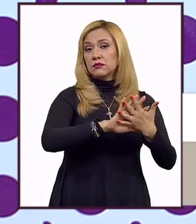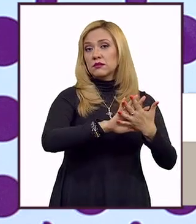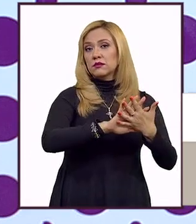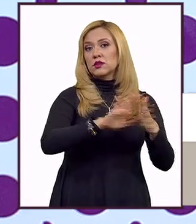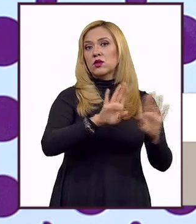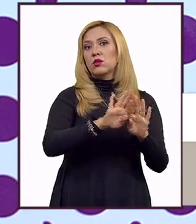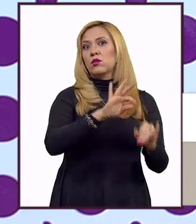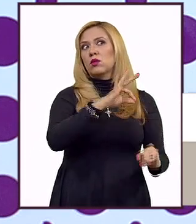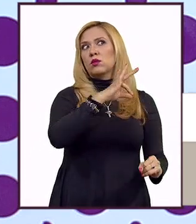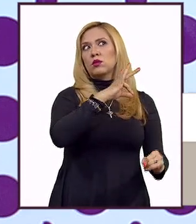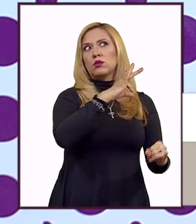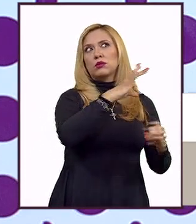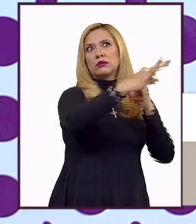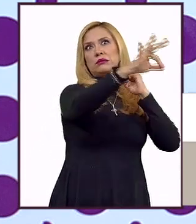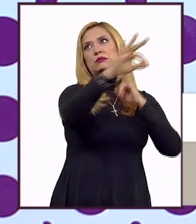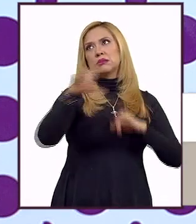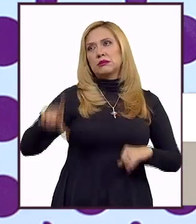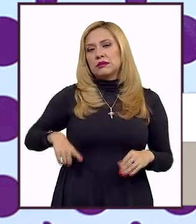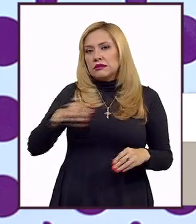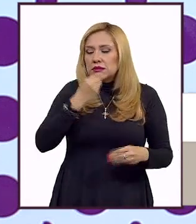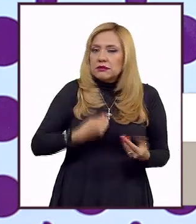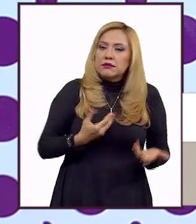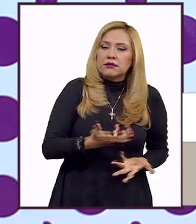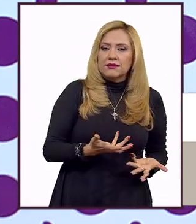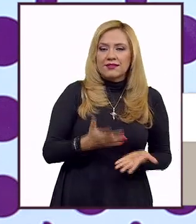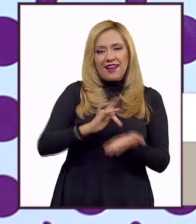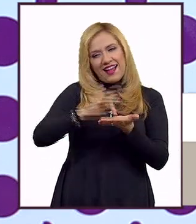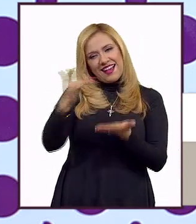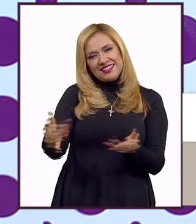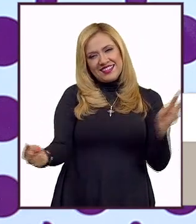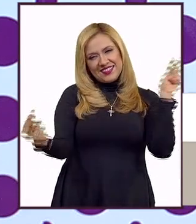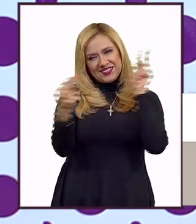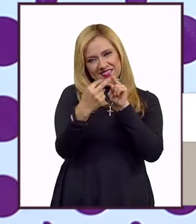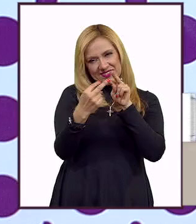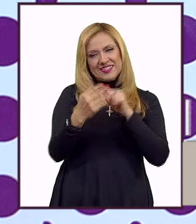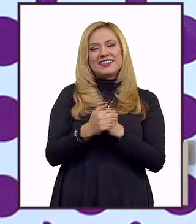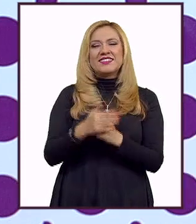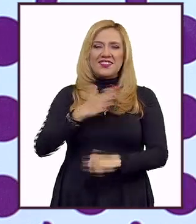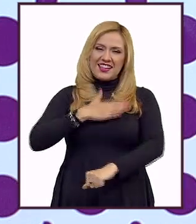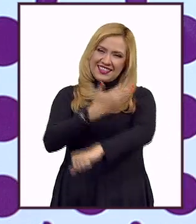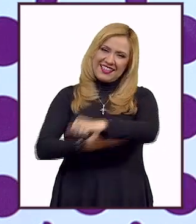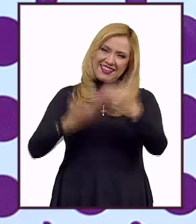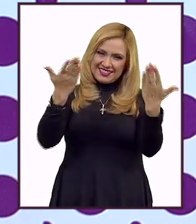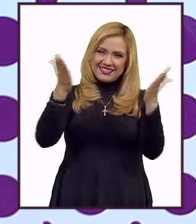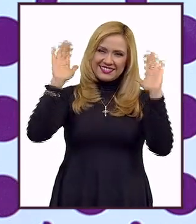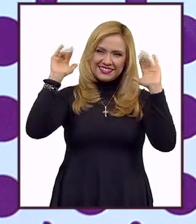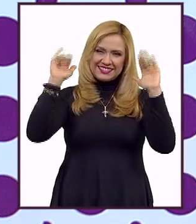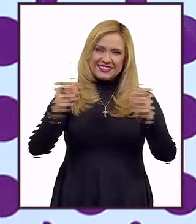recurso al que pueda acudir el Estado. Les agradezco que nos hayan sintonizado y muy buenas tardes.